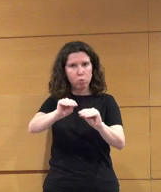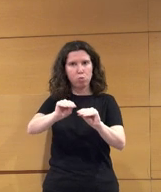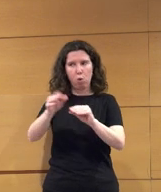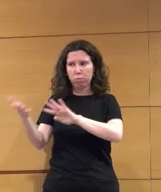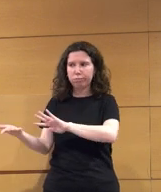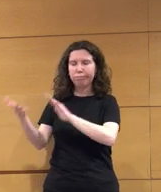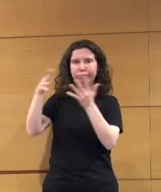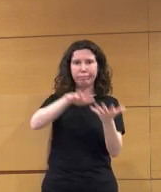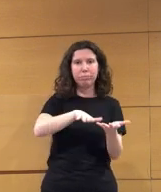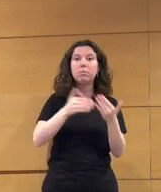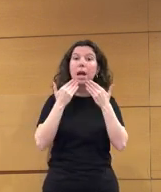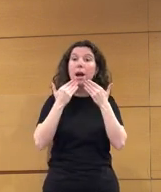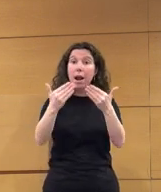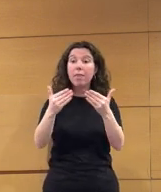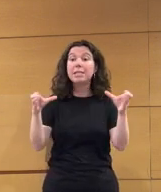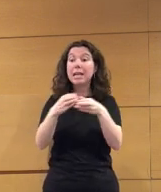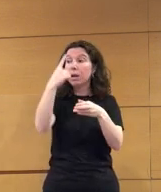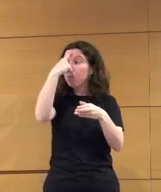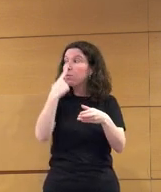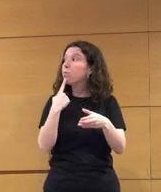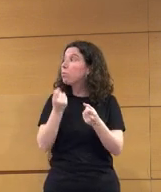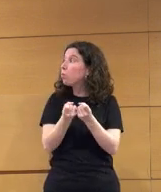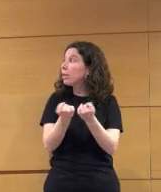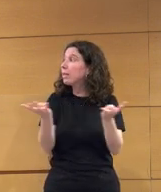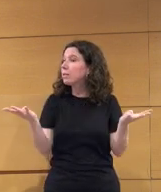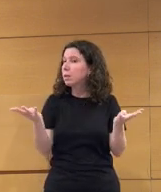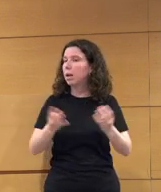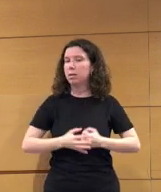Todo esto gracias al equipo multidisciplinar.